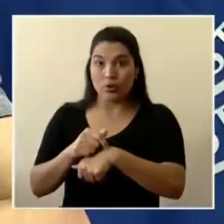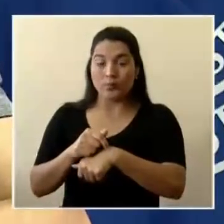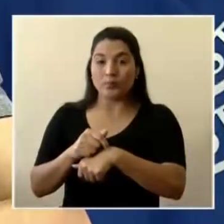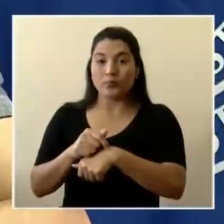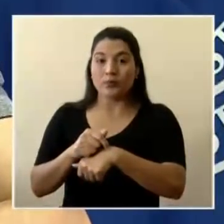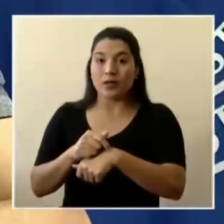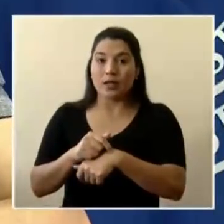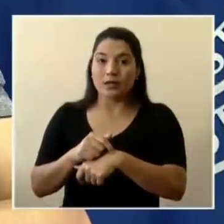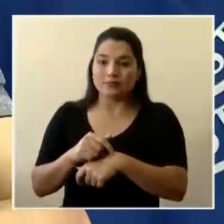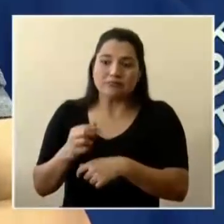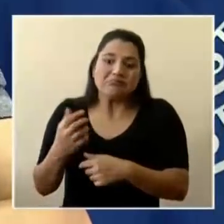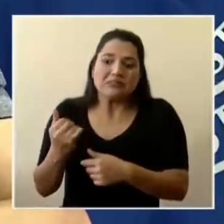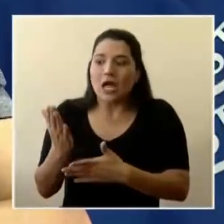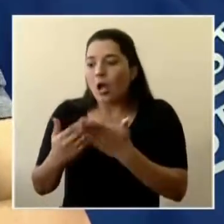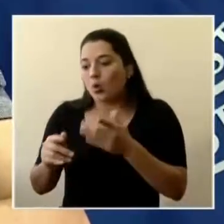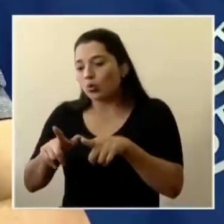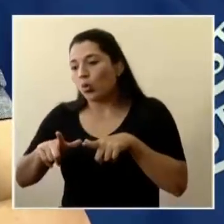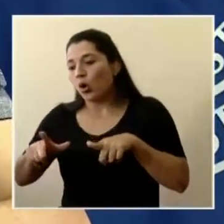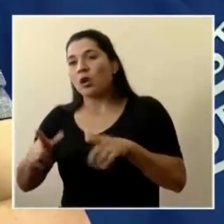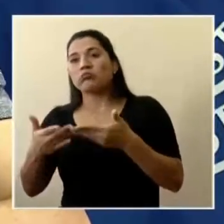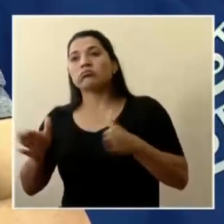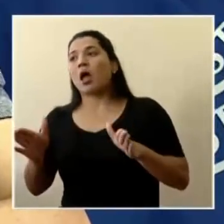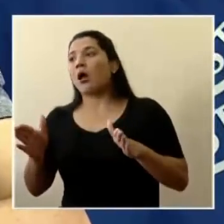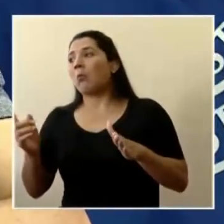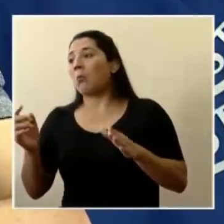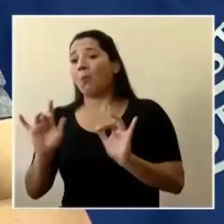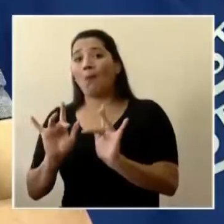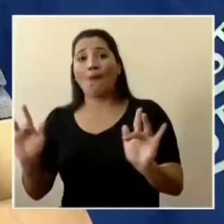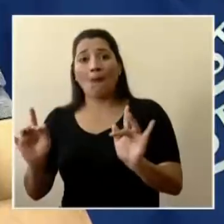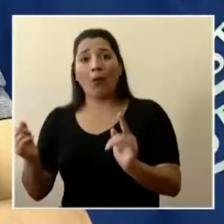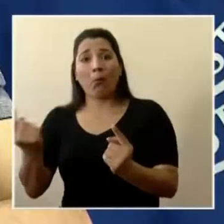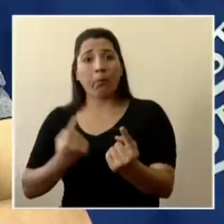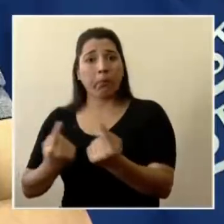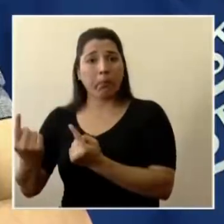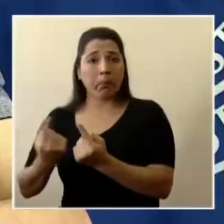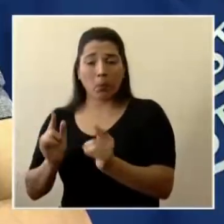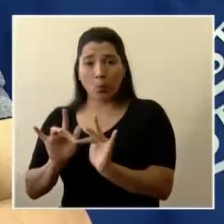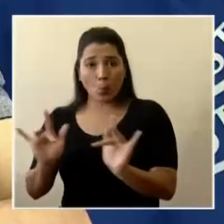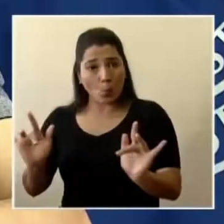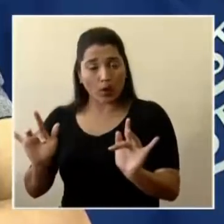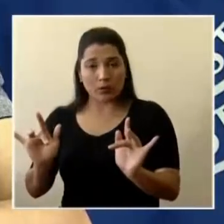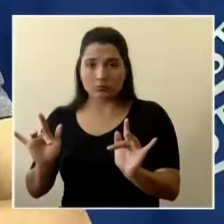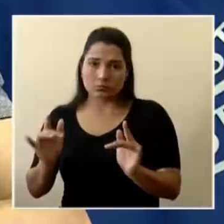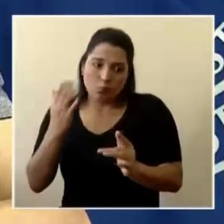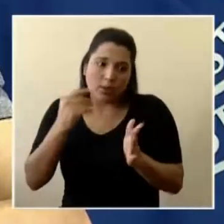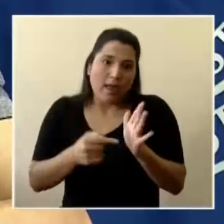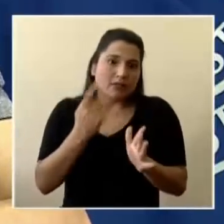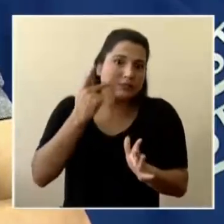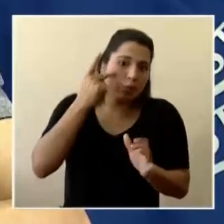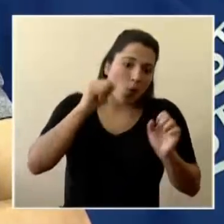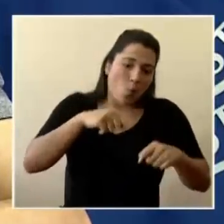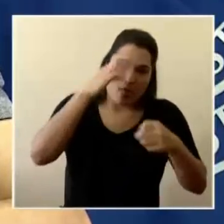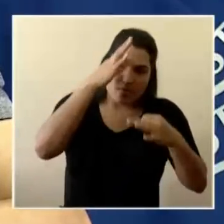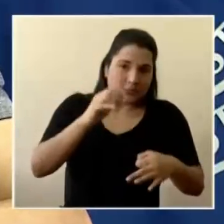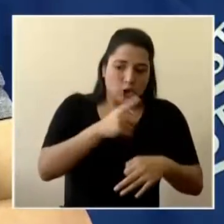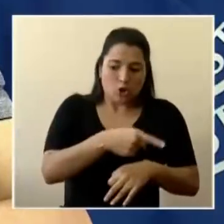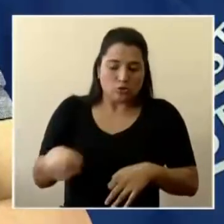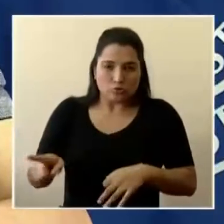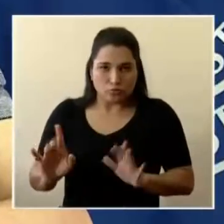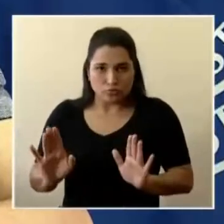demanda del todo, porque también los encargados de los niños pueden decidir no enviarlos, pues entonces se mantendrán